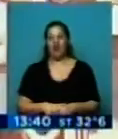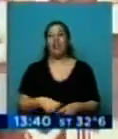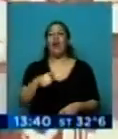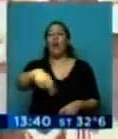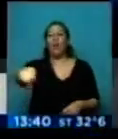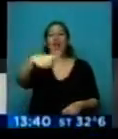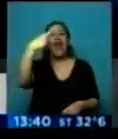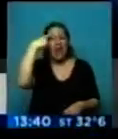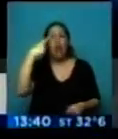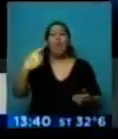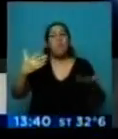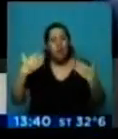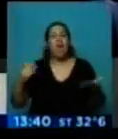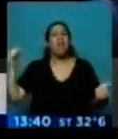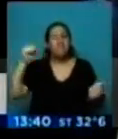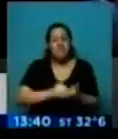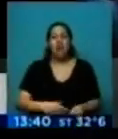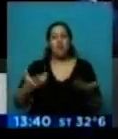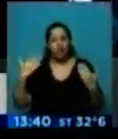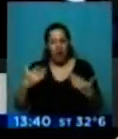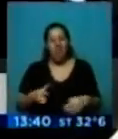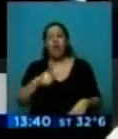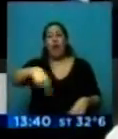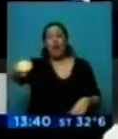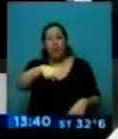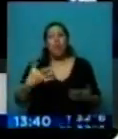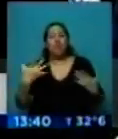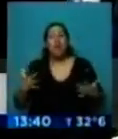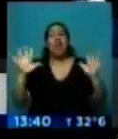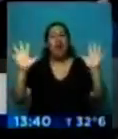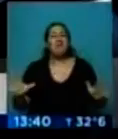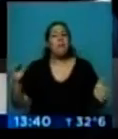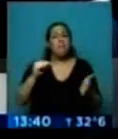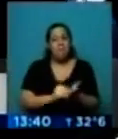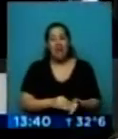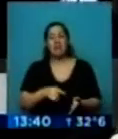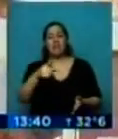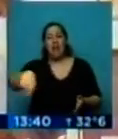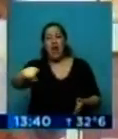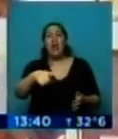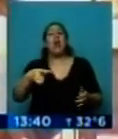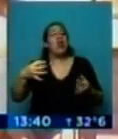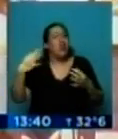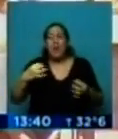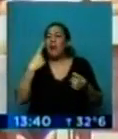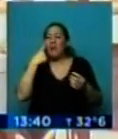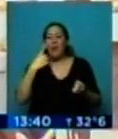Crean que son capaces de más, que pueden hacer más y merecen vivir